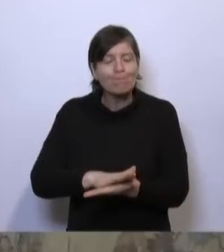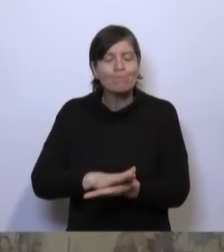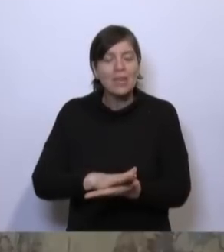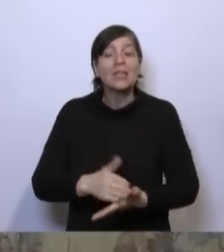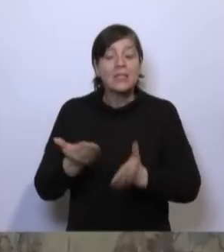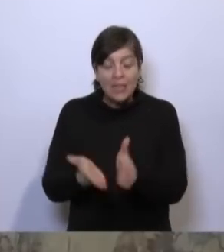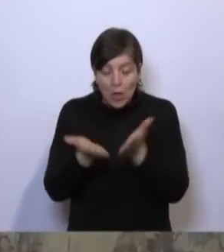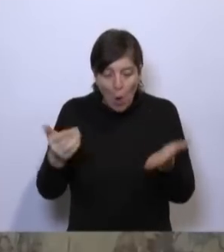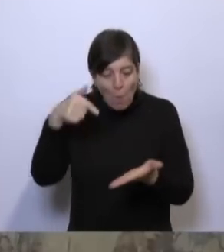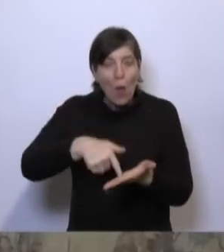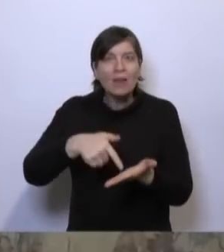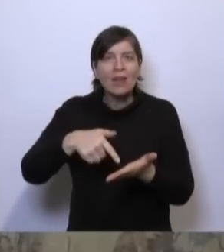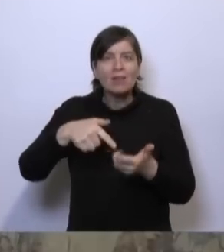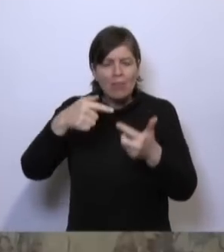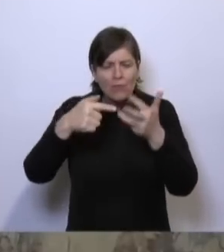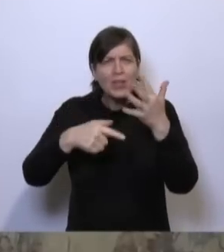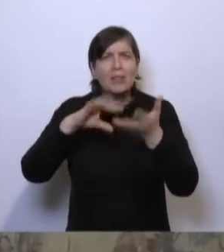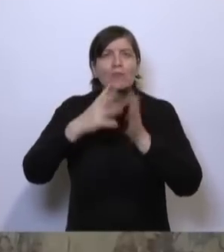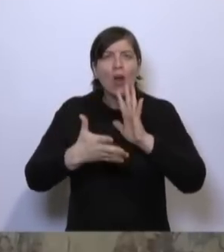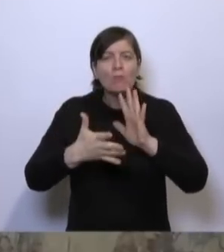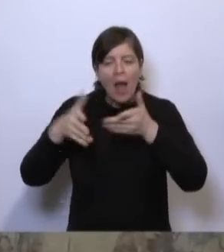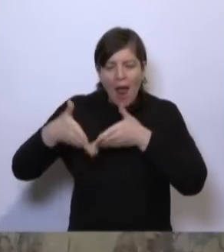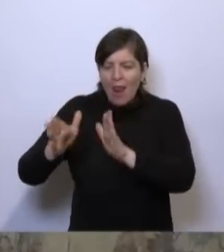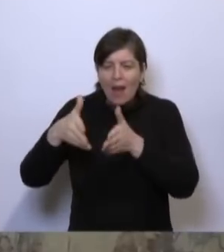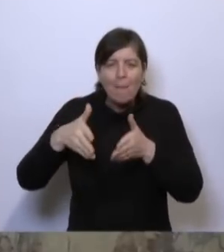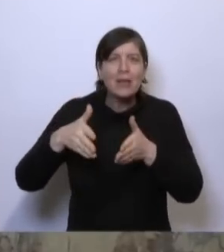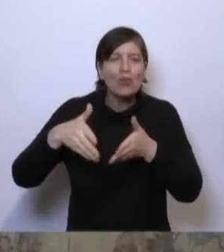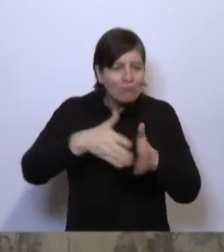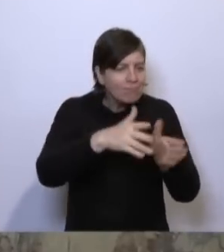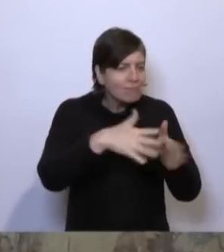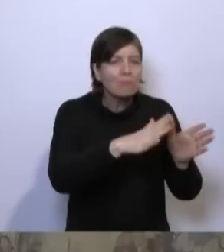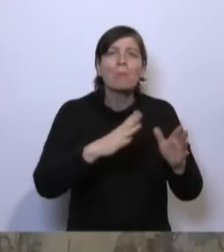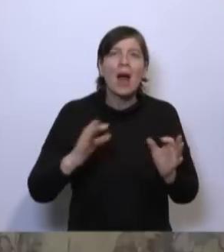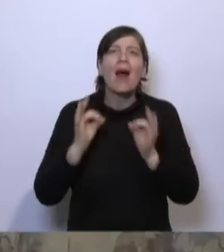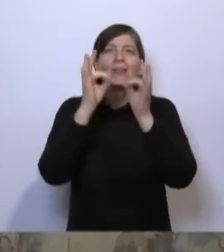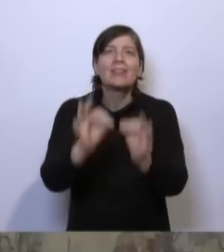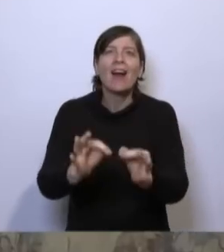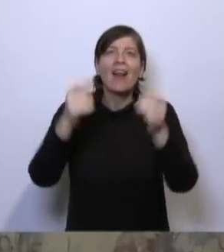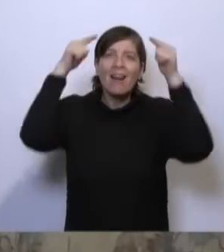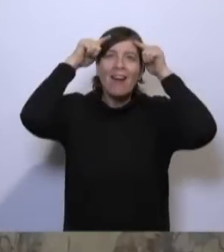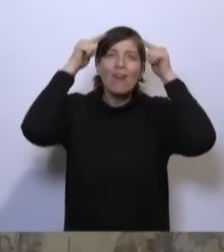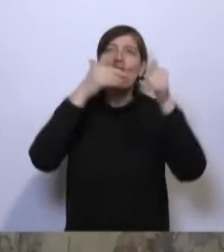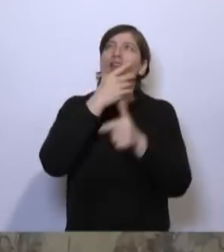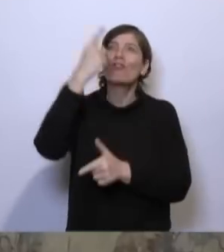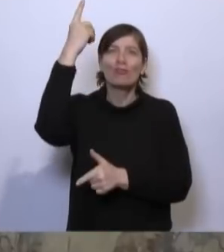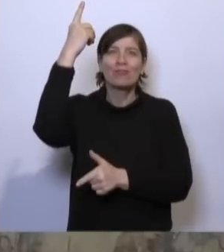se nos muestra en diversas formas el camino que debemos seguir para aspirar al reino de los cielos.